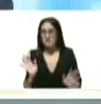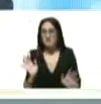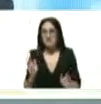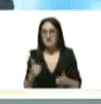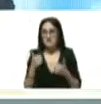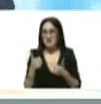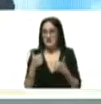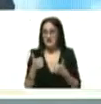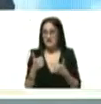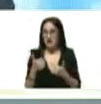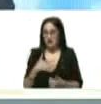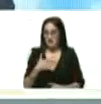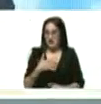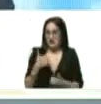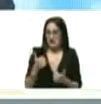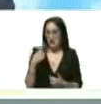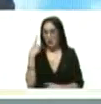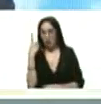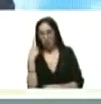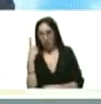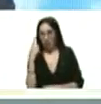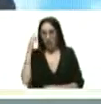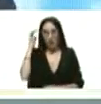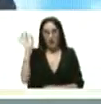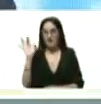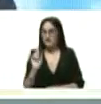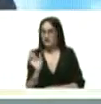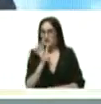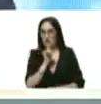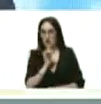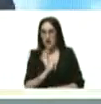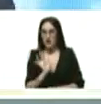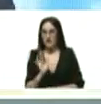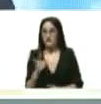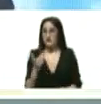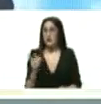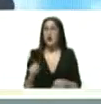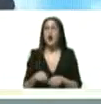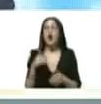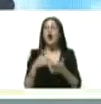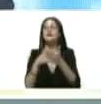bien, ayuda a fortalecer la salud contra la gripe.